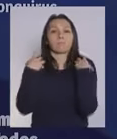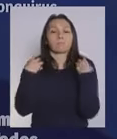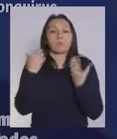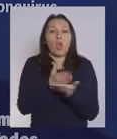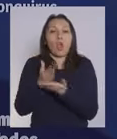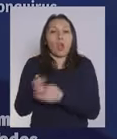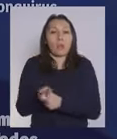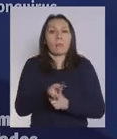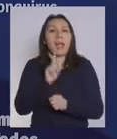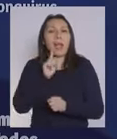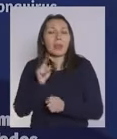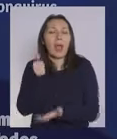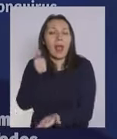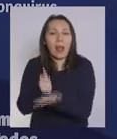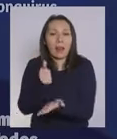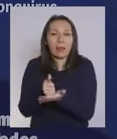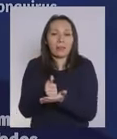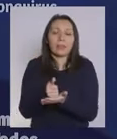sido